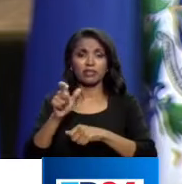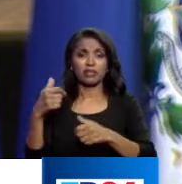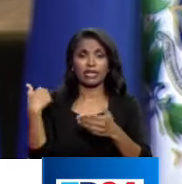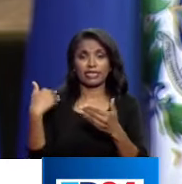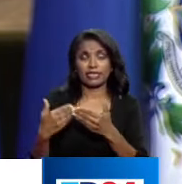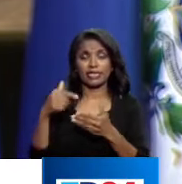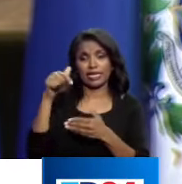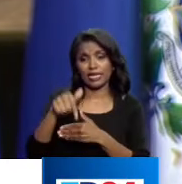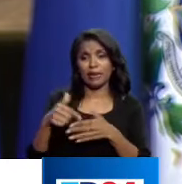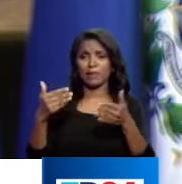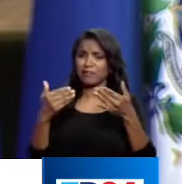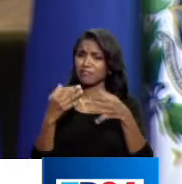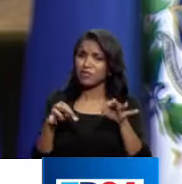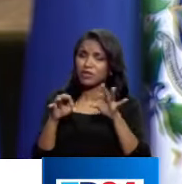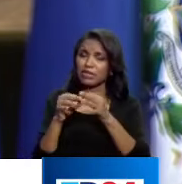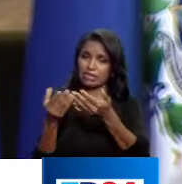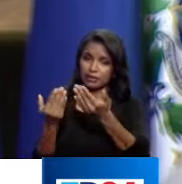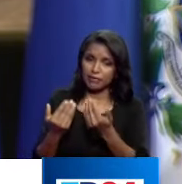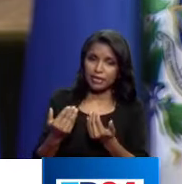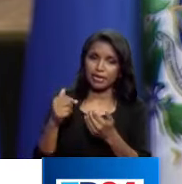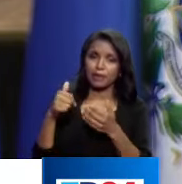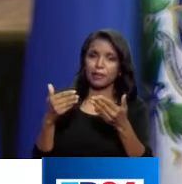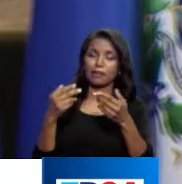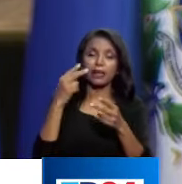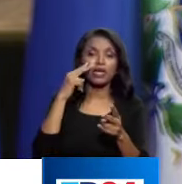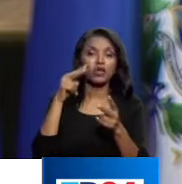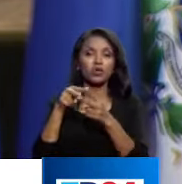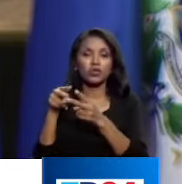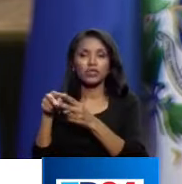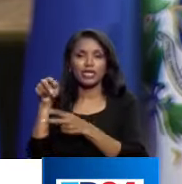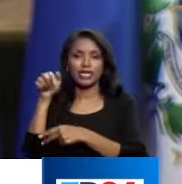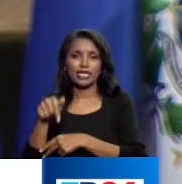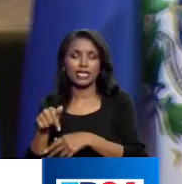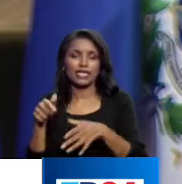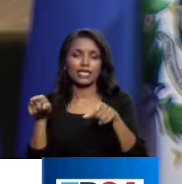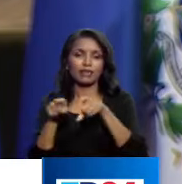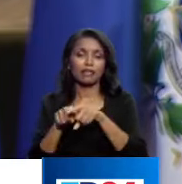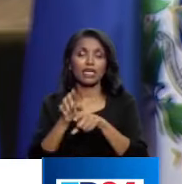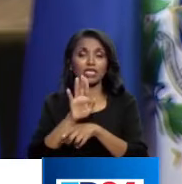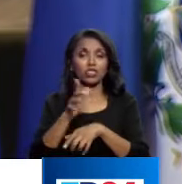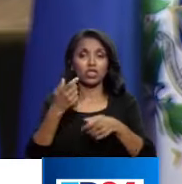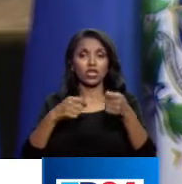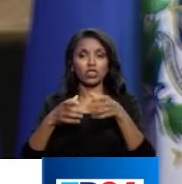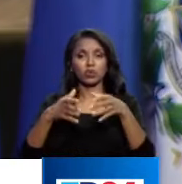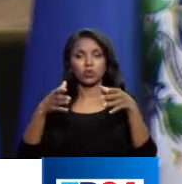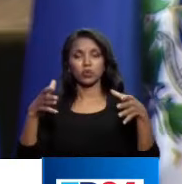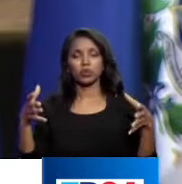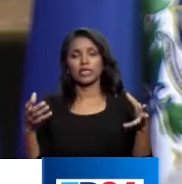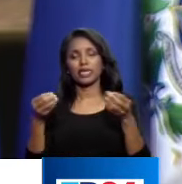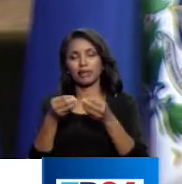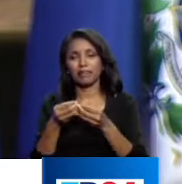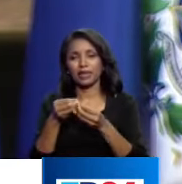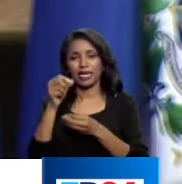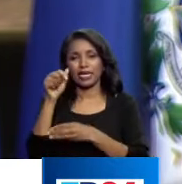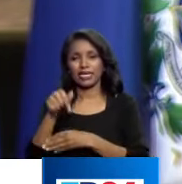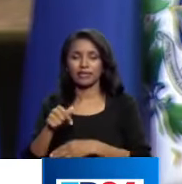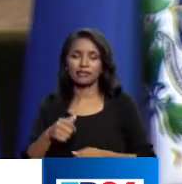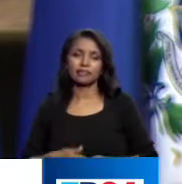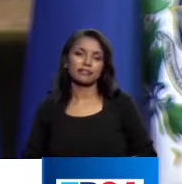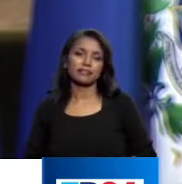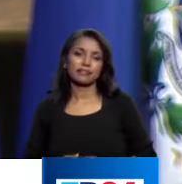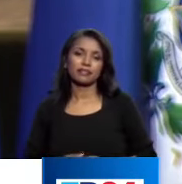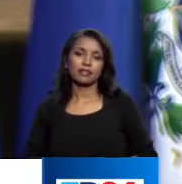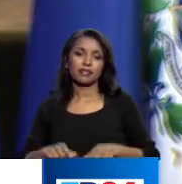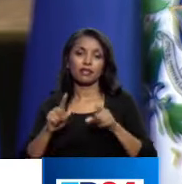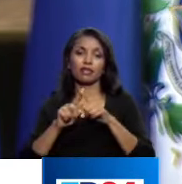país. Hace un gran esfuerzo por hacer crecer su negocio. Hace un gran esfuerzo para que tengamos más ingresos como Panamá.